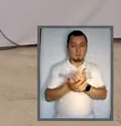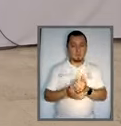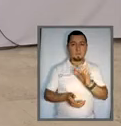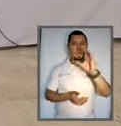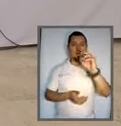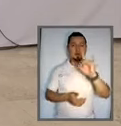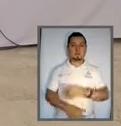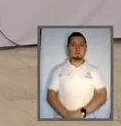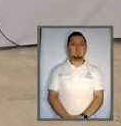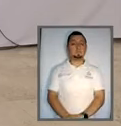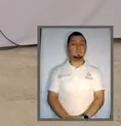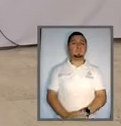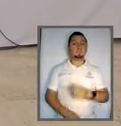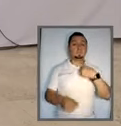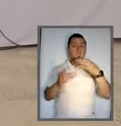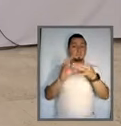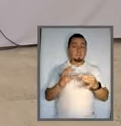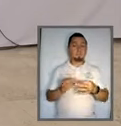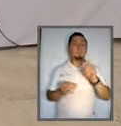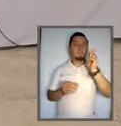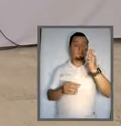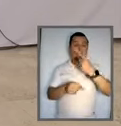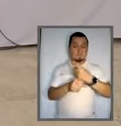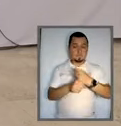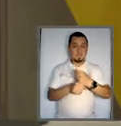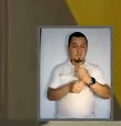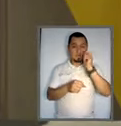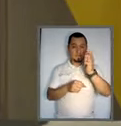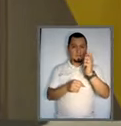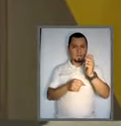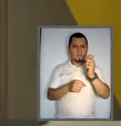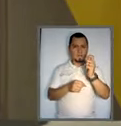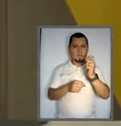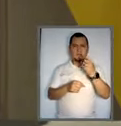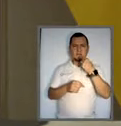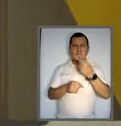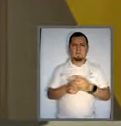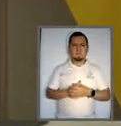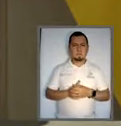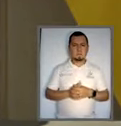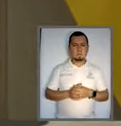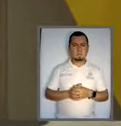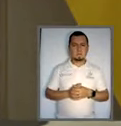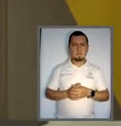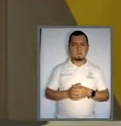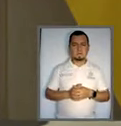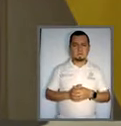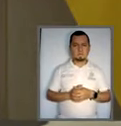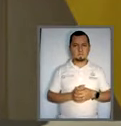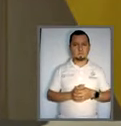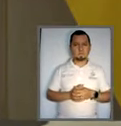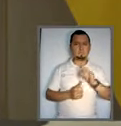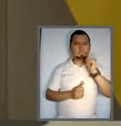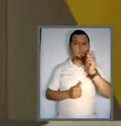COVID. Contesto rápido ahorita para que precise más, Juan Carlos. Primero, pues no sé qué impresión